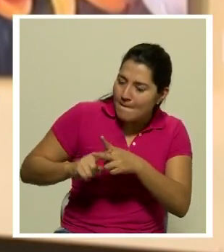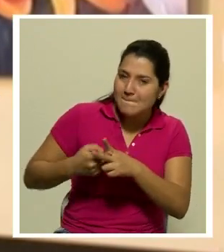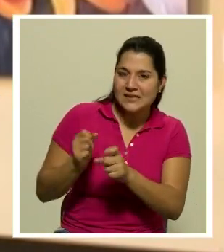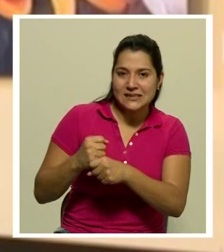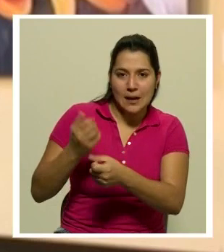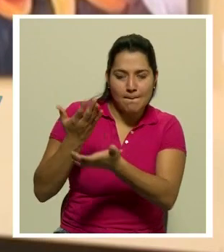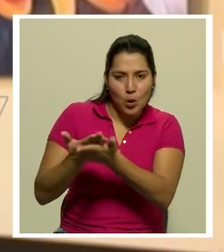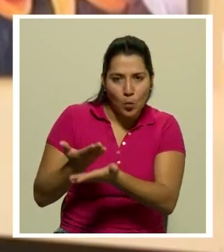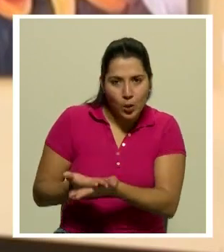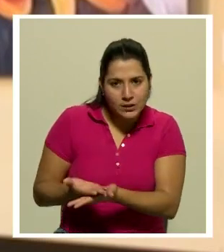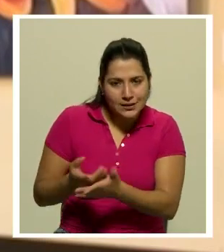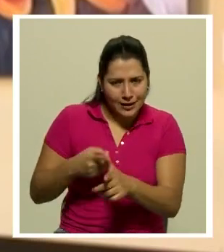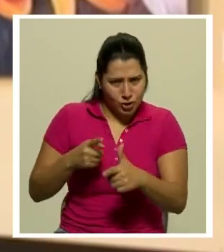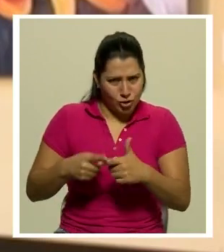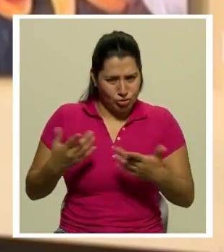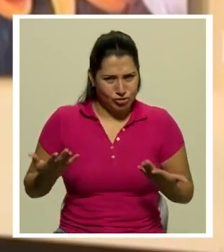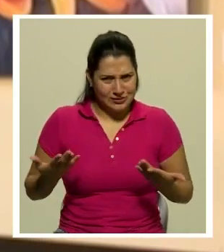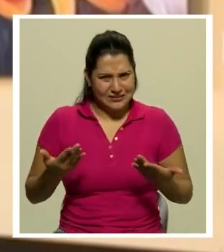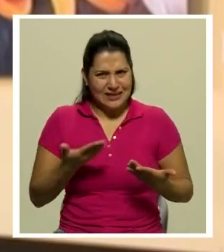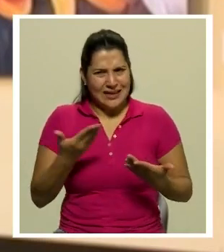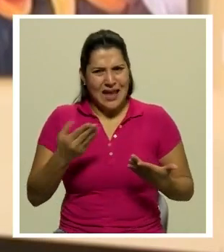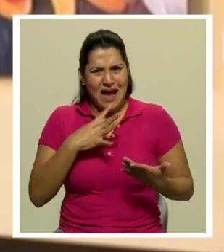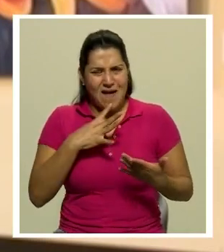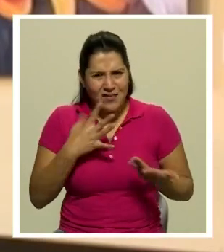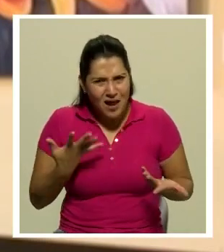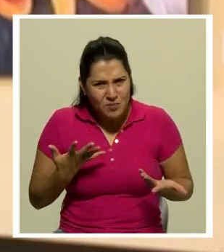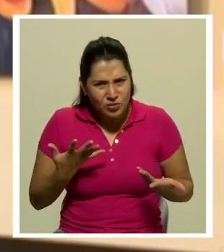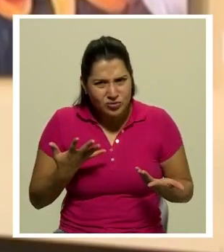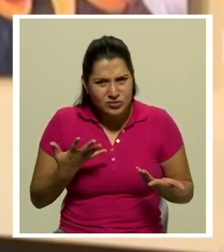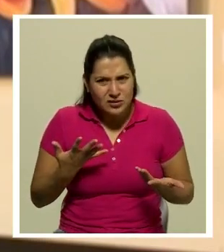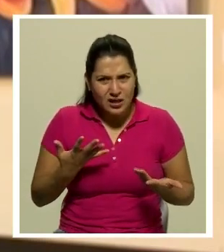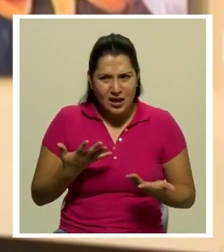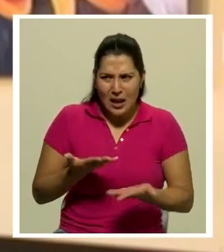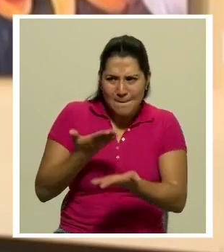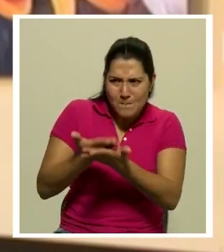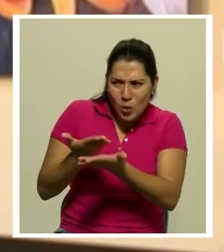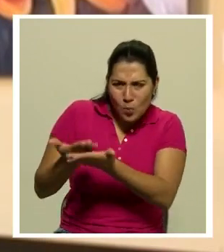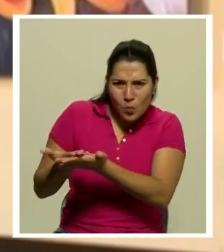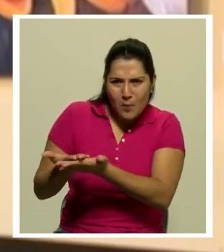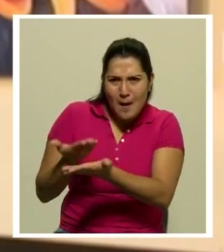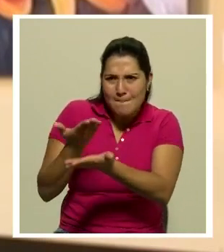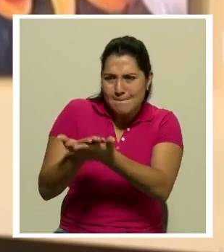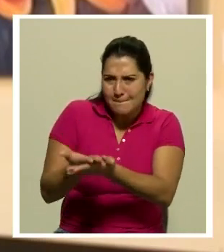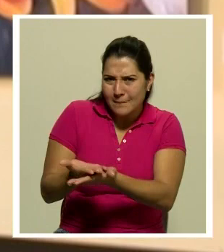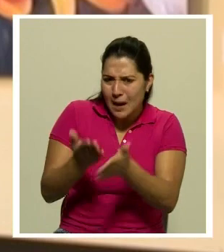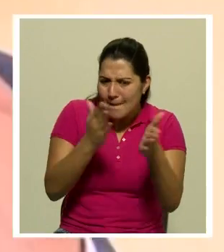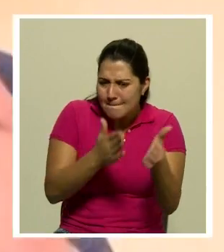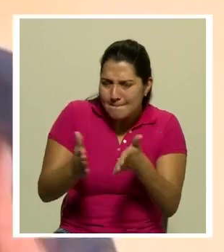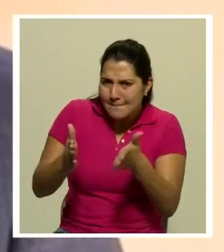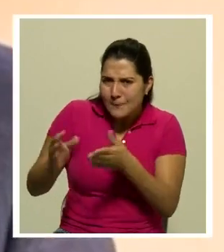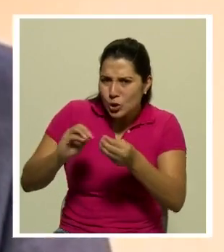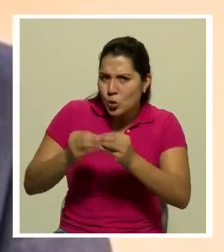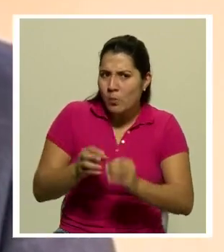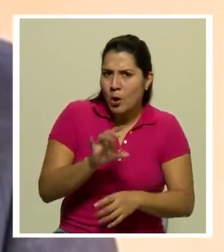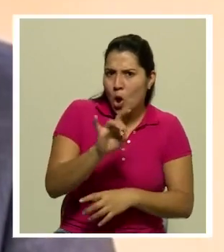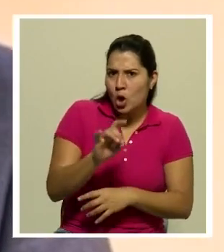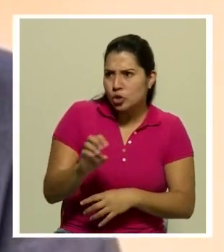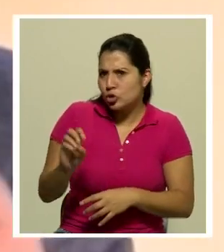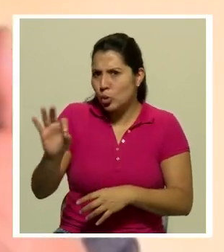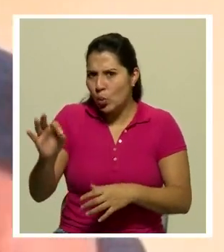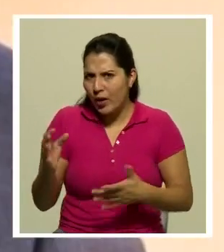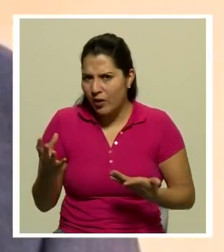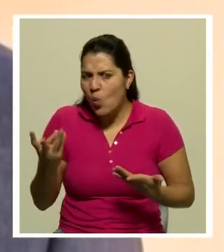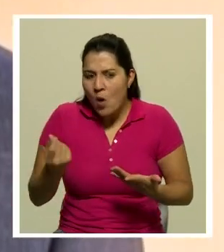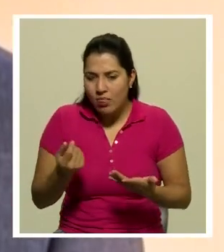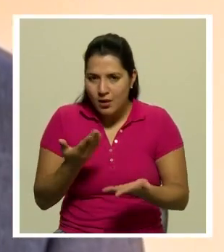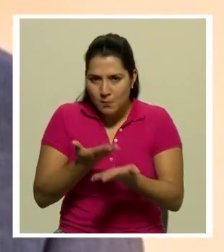estamos hablando? De las propuestas de un plan de reactivación económica, ¿qué sería? ¿El número 8 o el número 9 que estaría presentando ya este gobierno? Que se van a tener que tomar